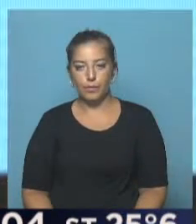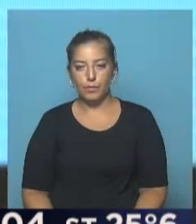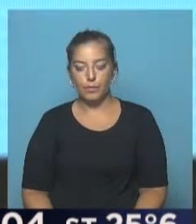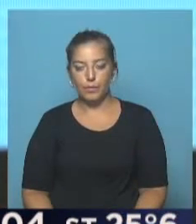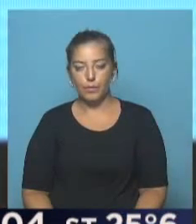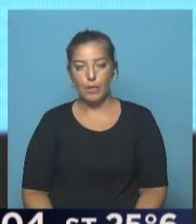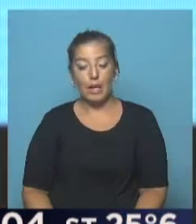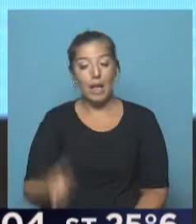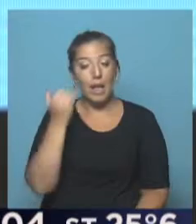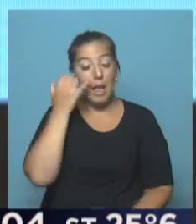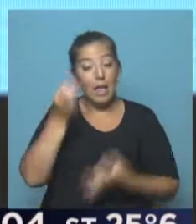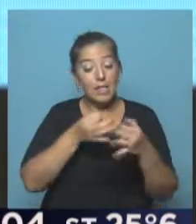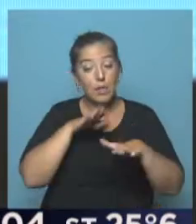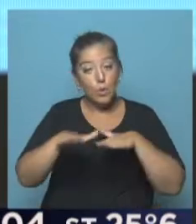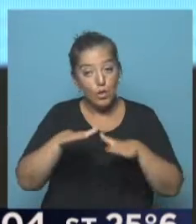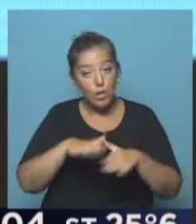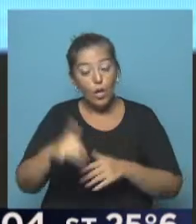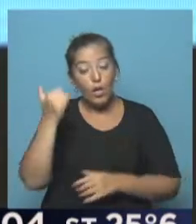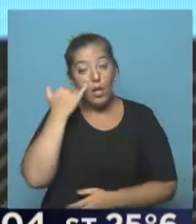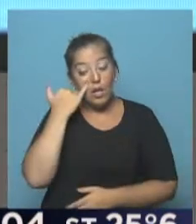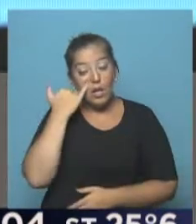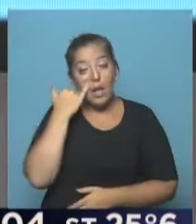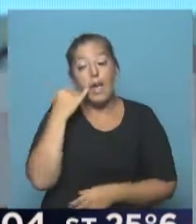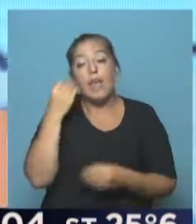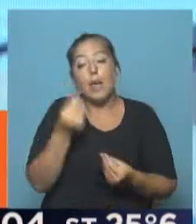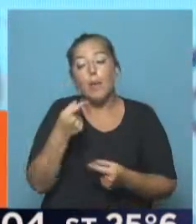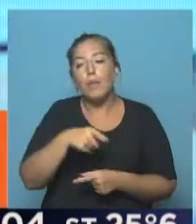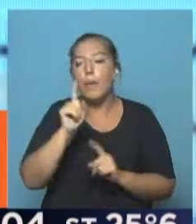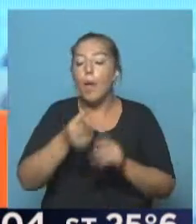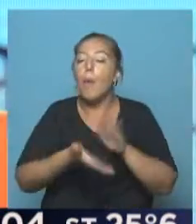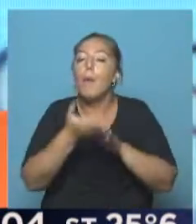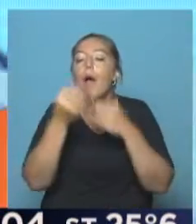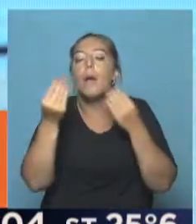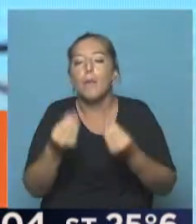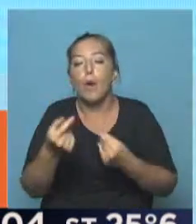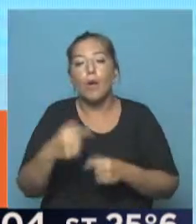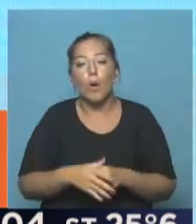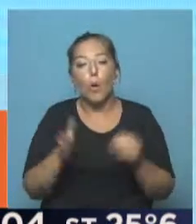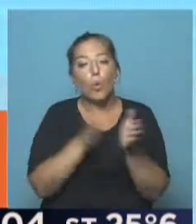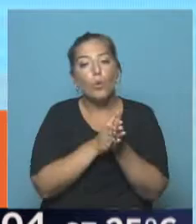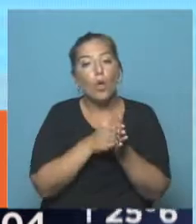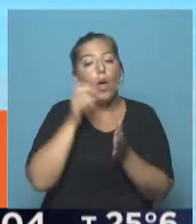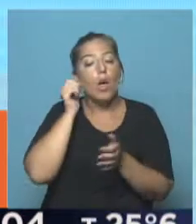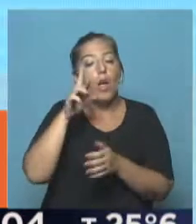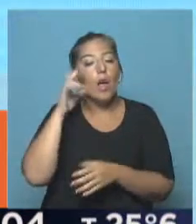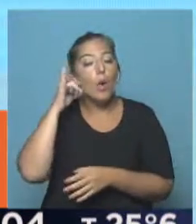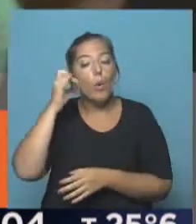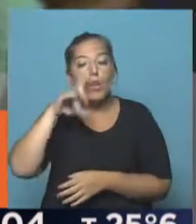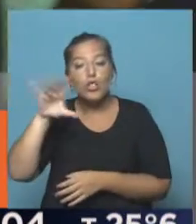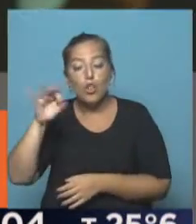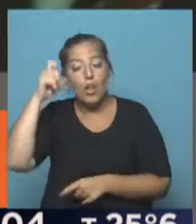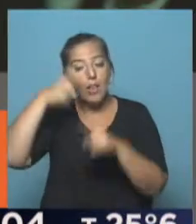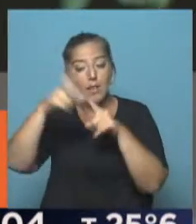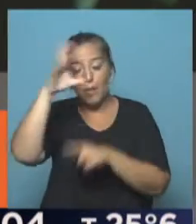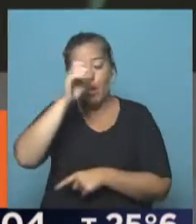Y para analizar esta situación y lo que está pasando, pero también lo que puede pasar, estamos con Jorge Argüello, ex embajador en Estados